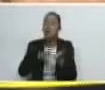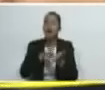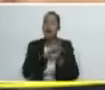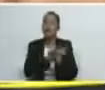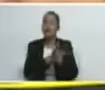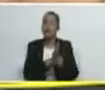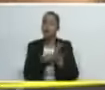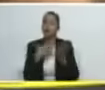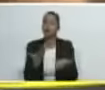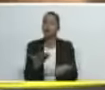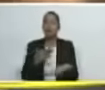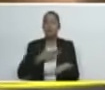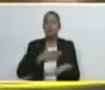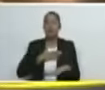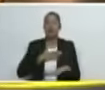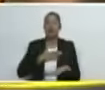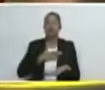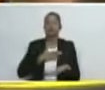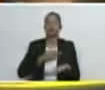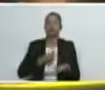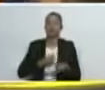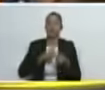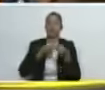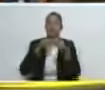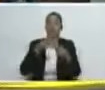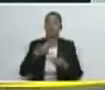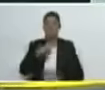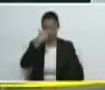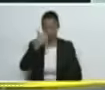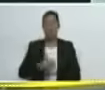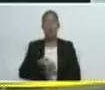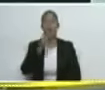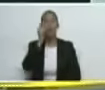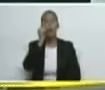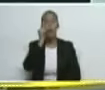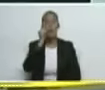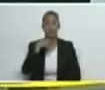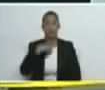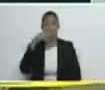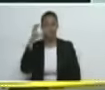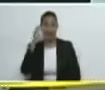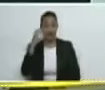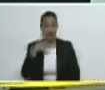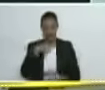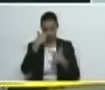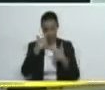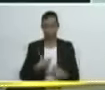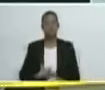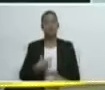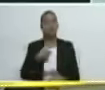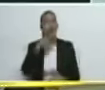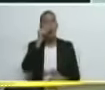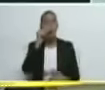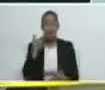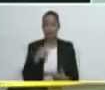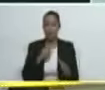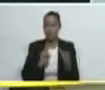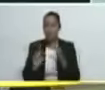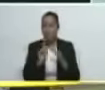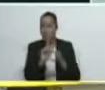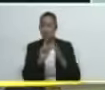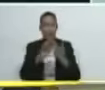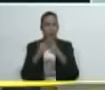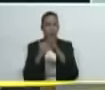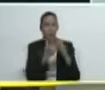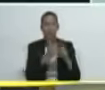para postular el nombre de este hombre de Caracas, de a pie, de este hombre de los barrios, de este obrero